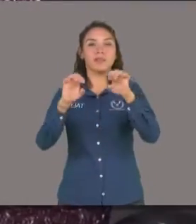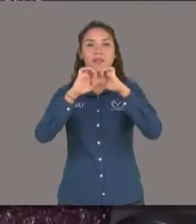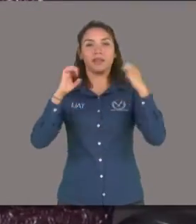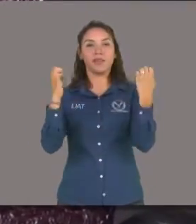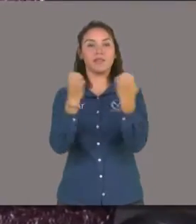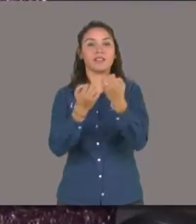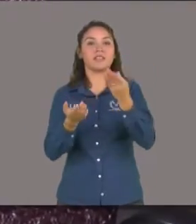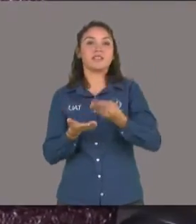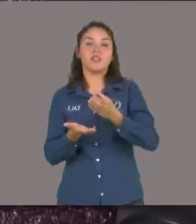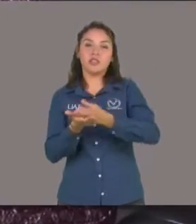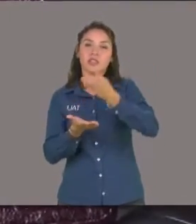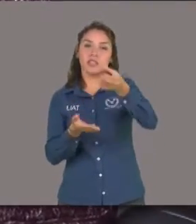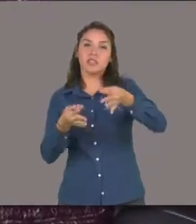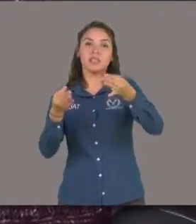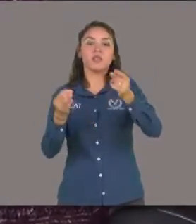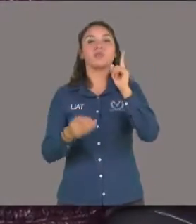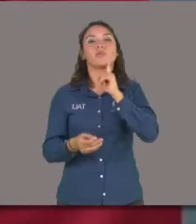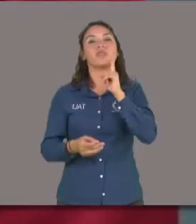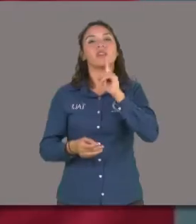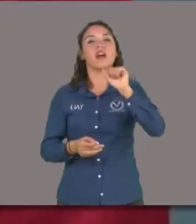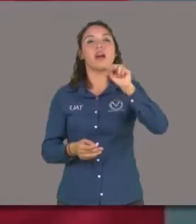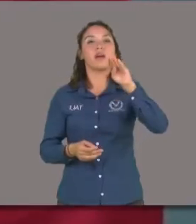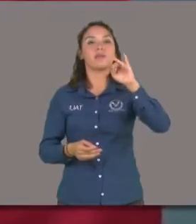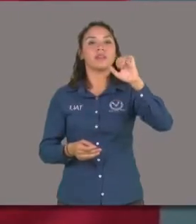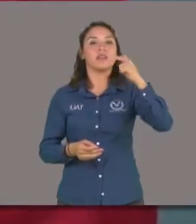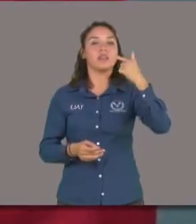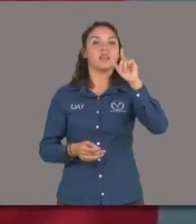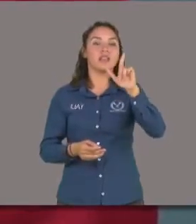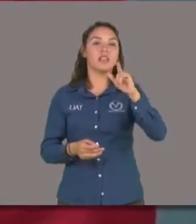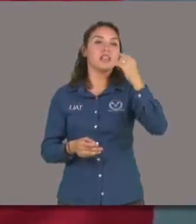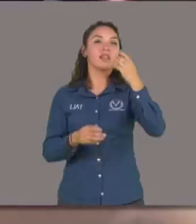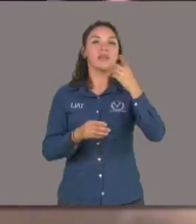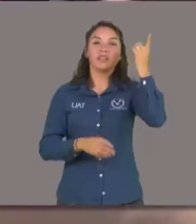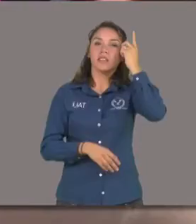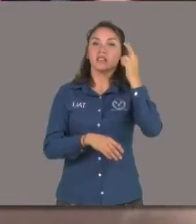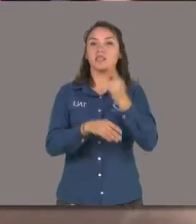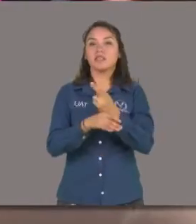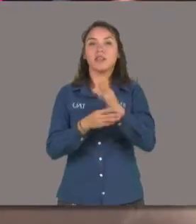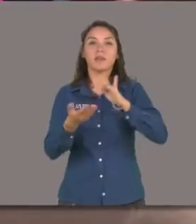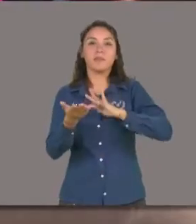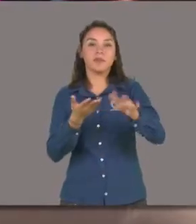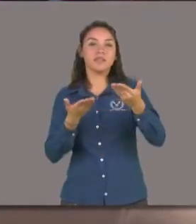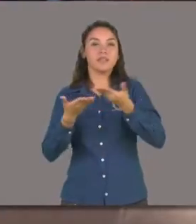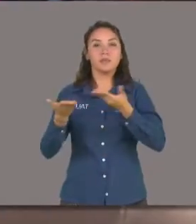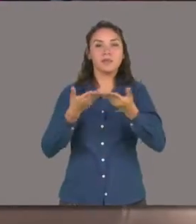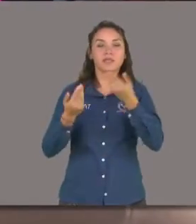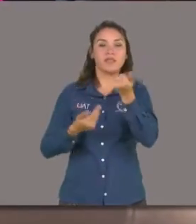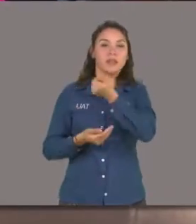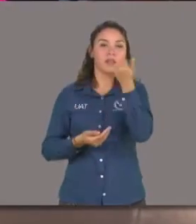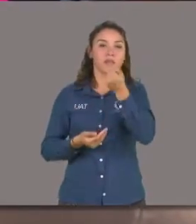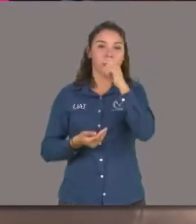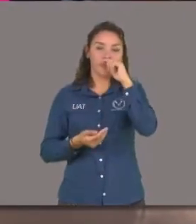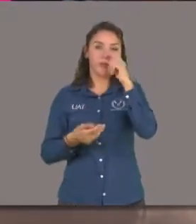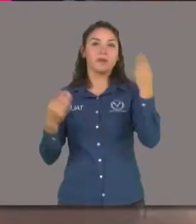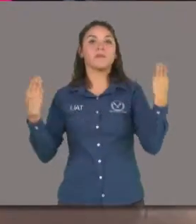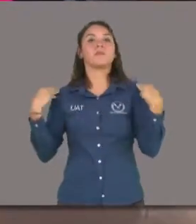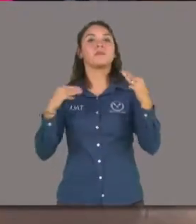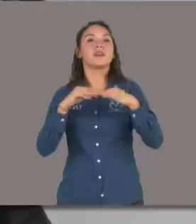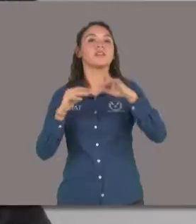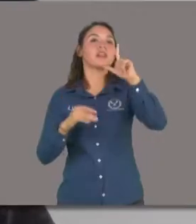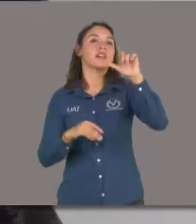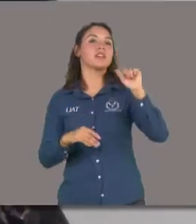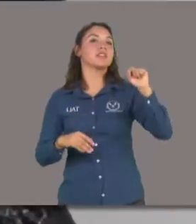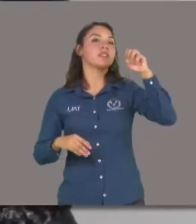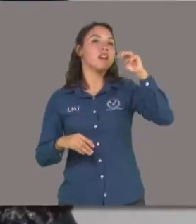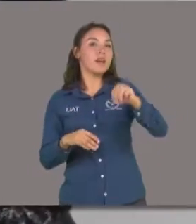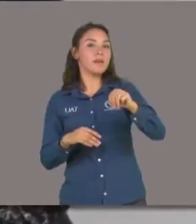población con dificultades del oído y el habla y el resto de la comunidad. Este evento de entrega de diplomas estuvo dirigido por